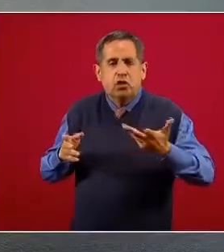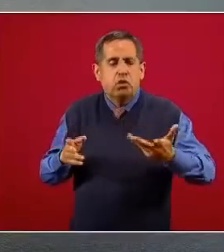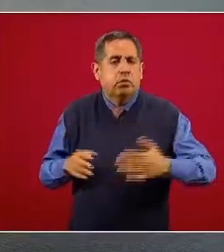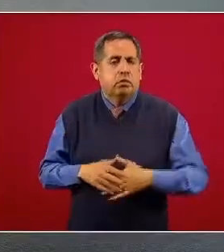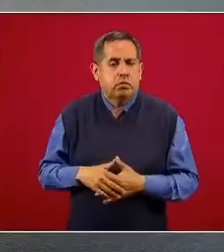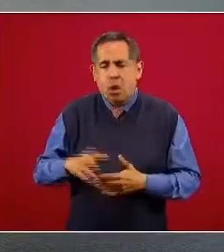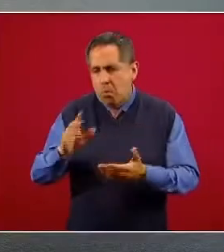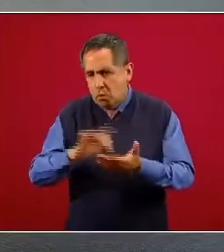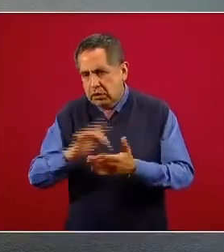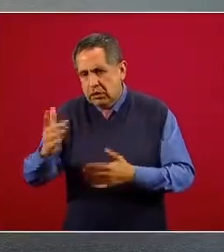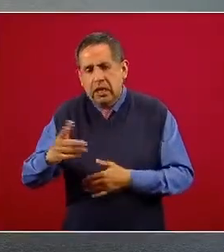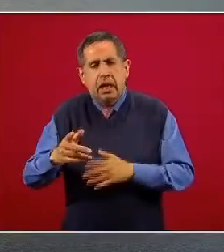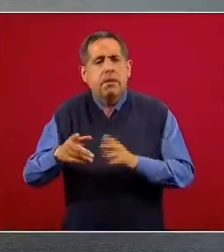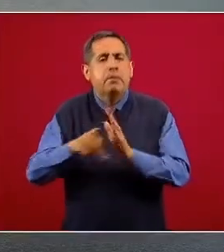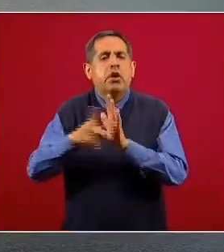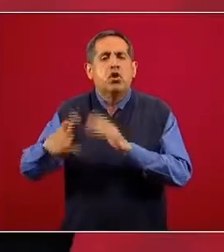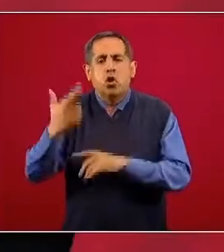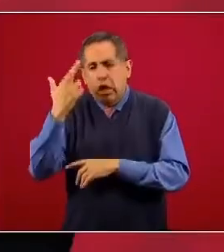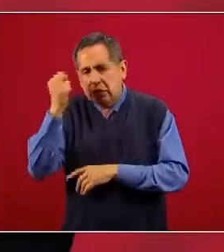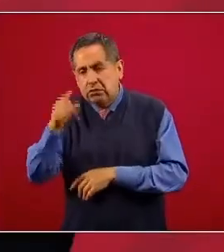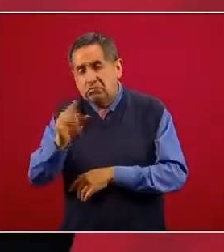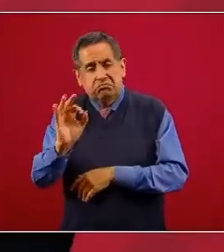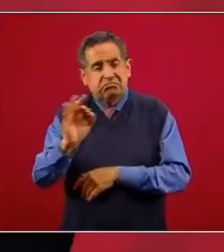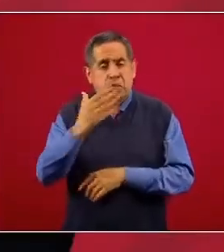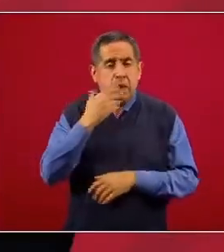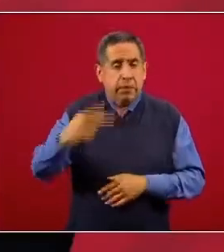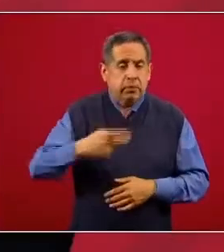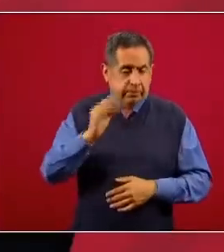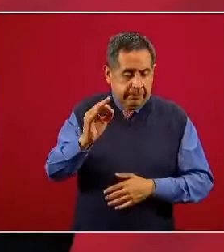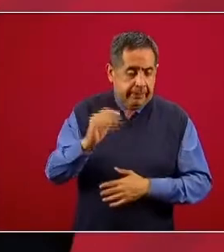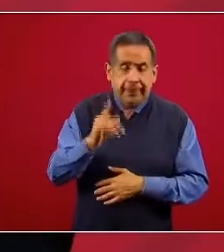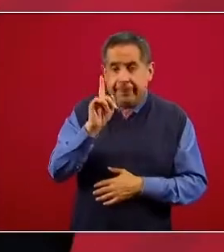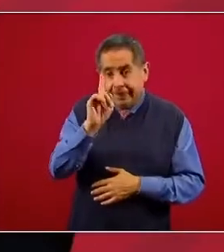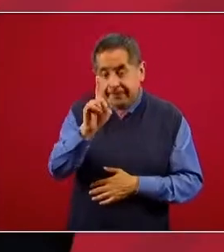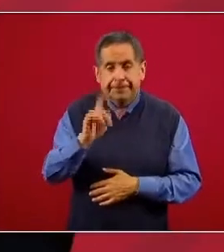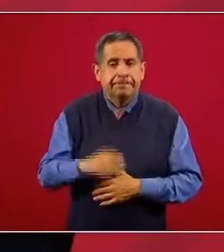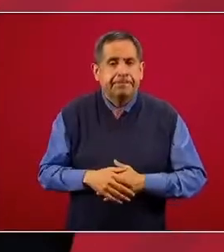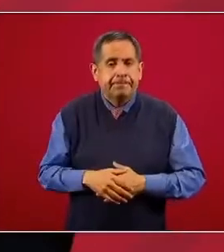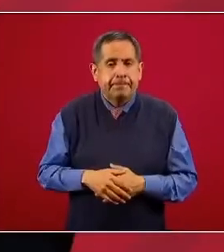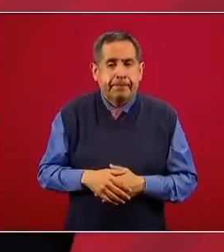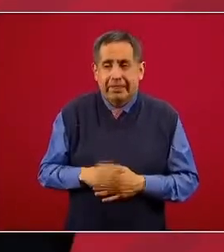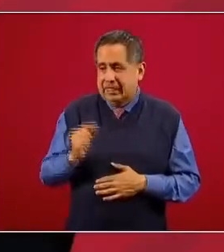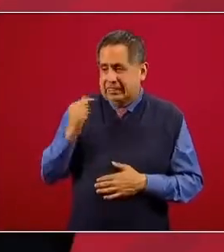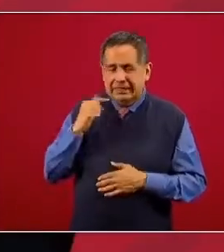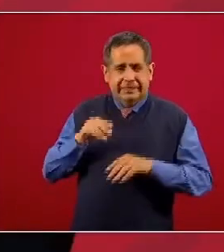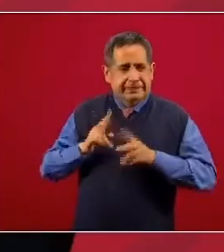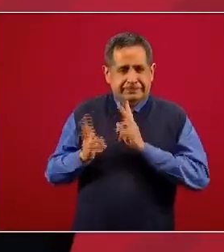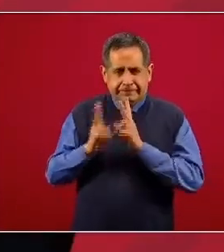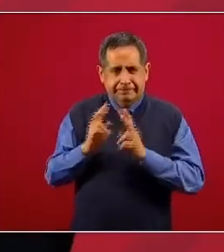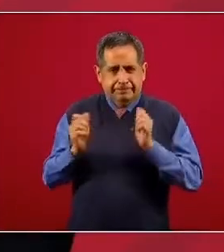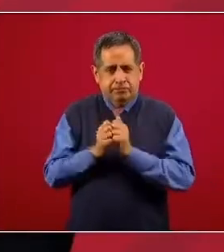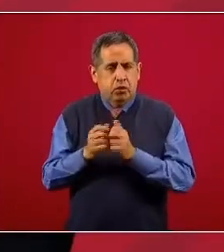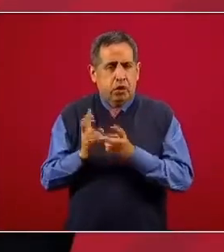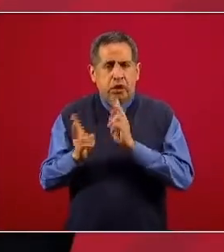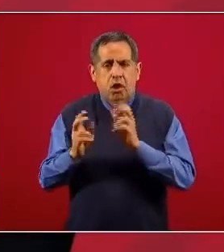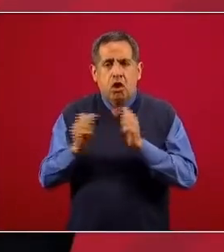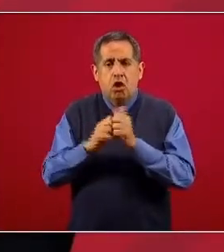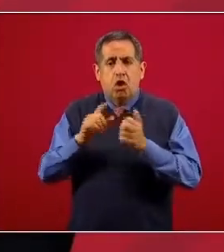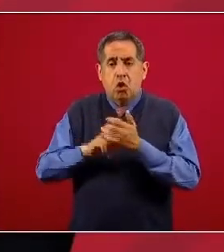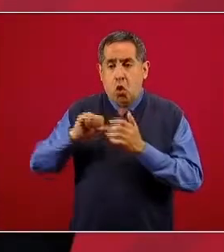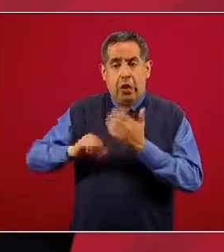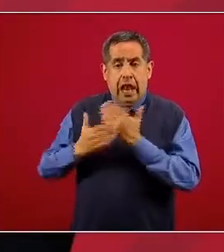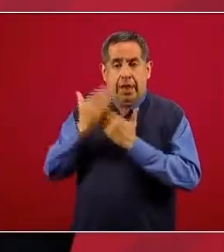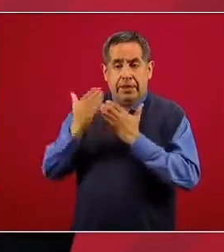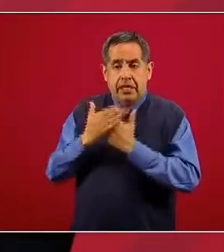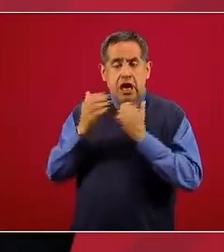gracias, Otilia Carvajal, del Diario La Razón. Efectivamente, este es un tema. La más reciente conversación que tuvimos al respecto ocurrió esta